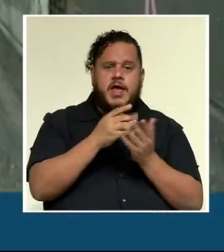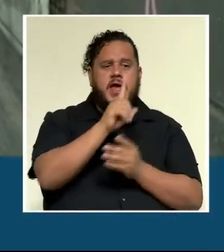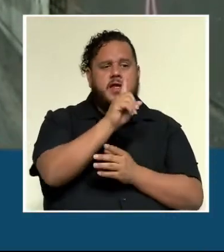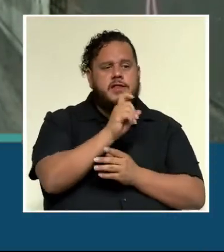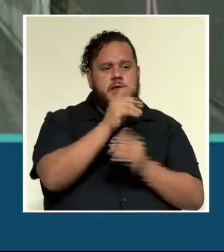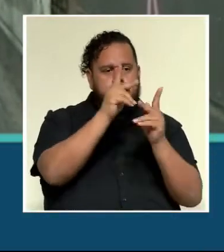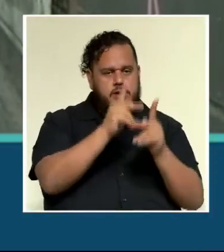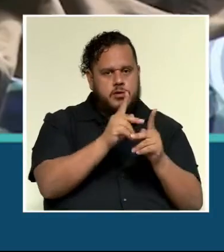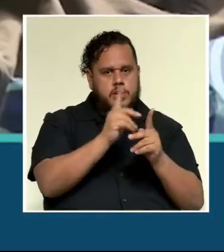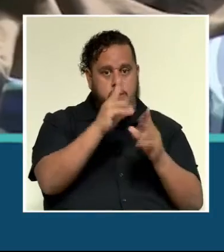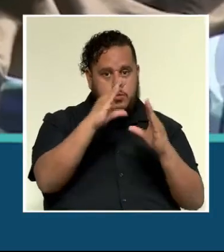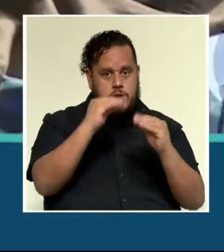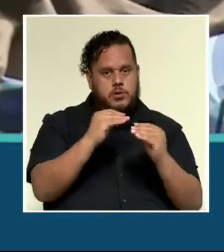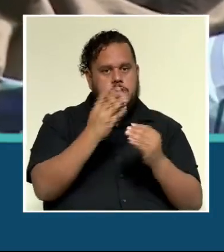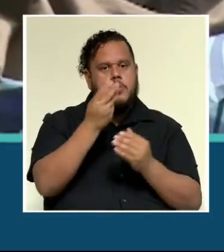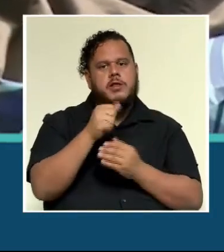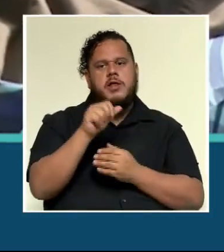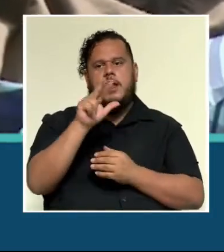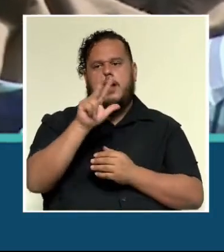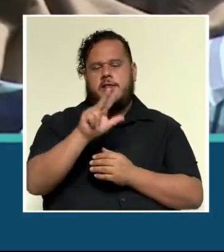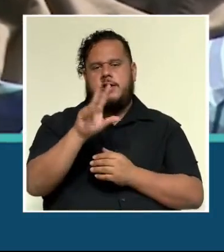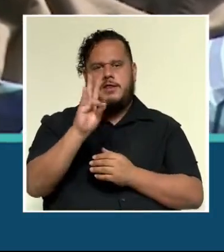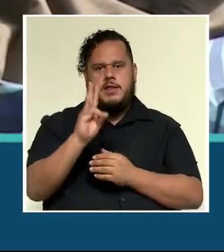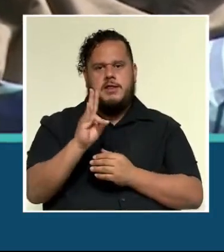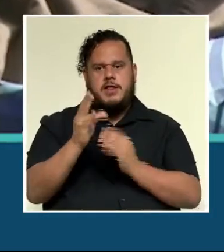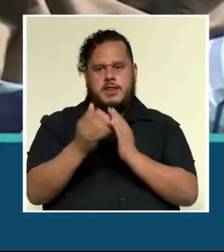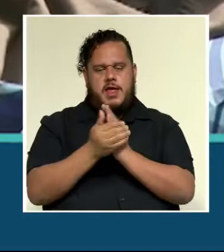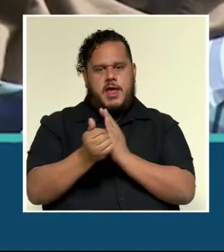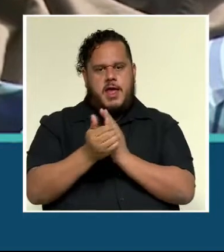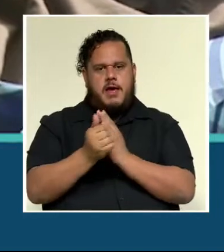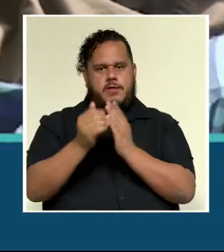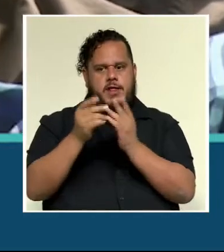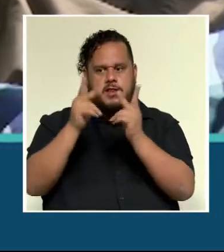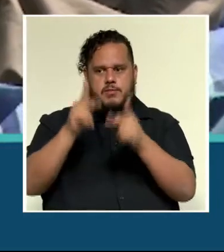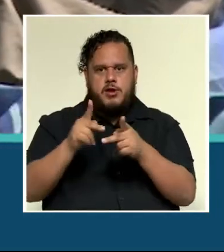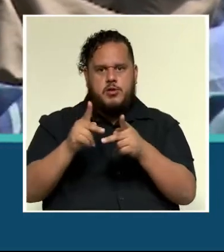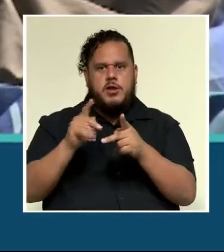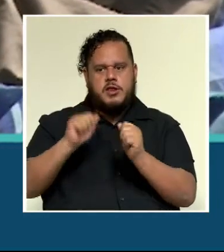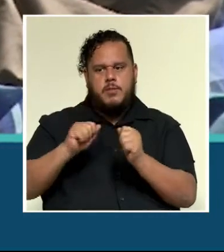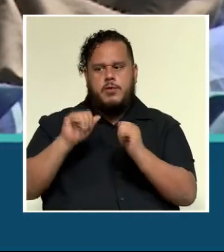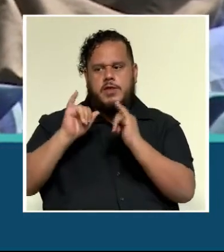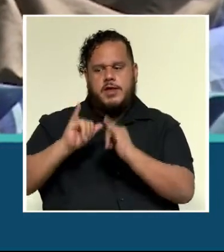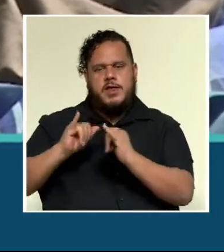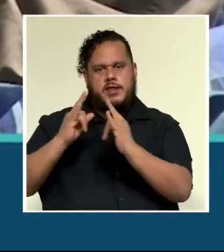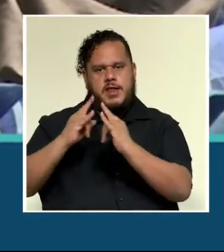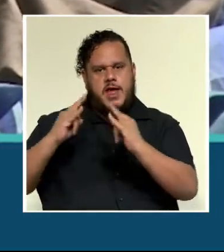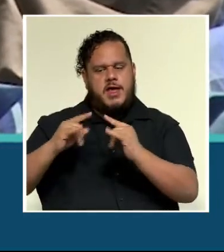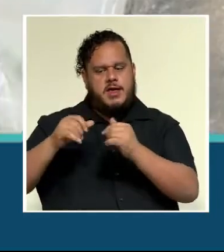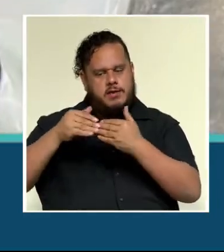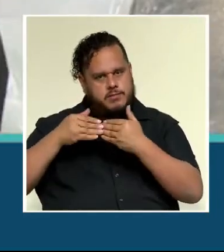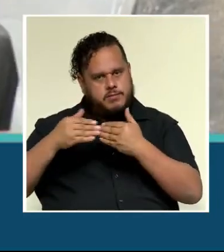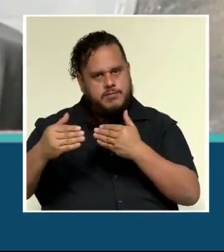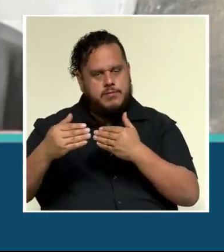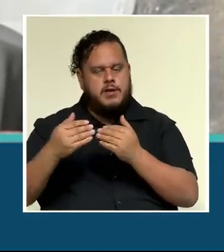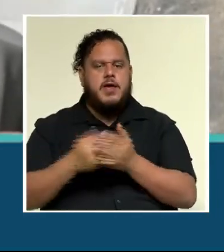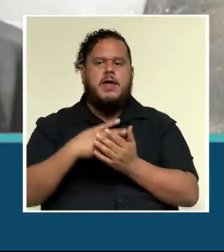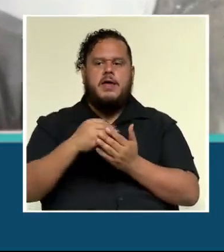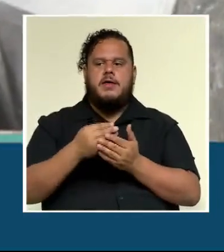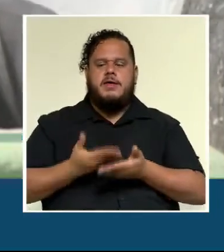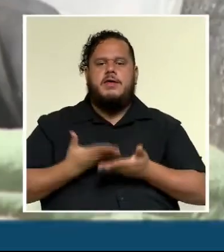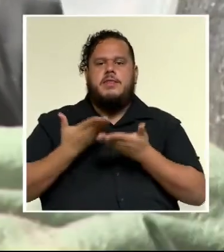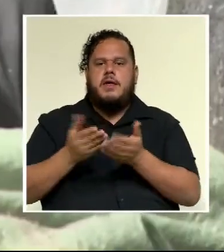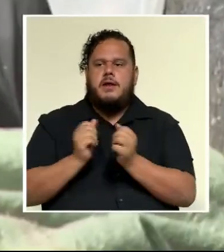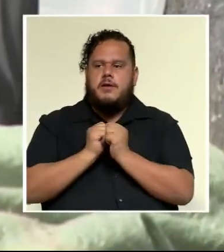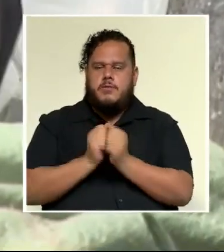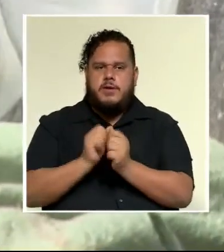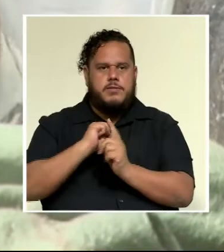personas por noche a 37 habitantes de calle que podían vivir de manera temporal y de paso recibir